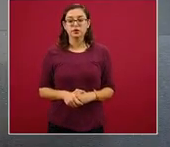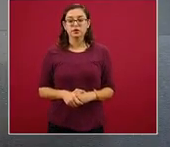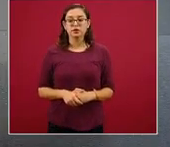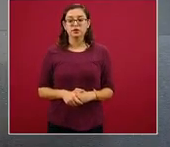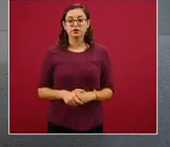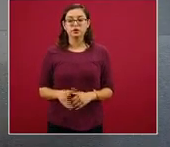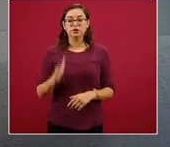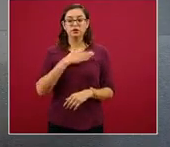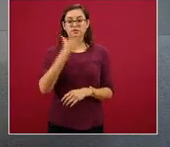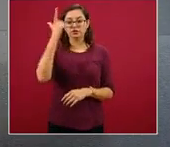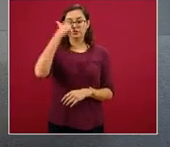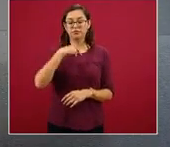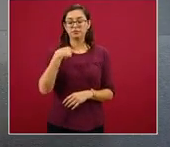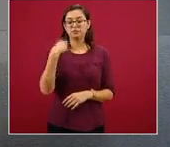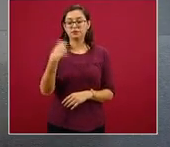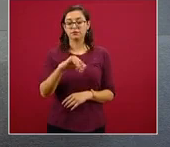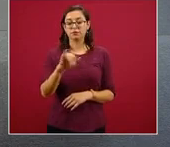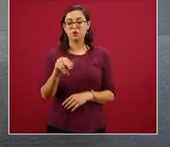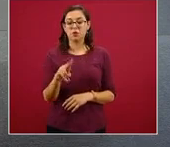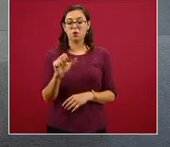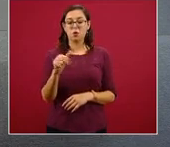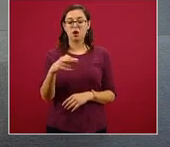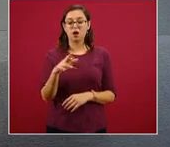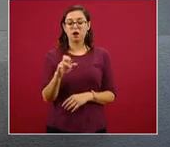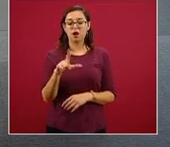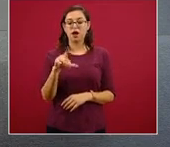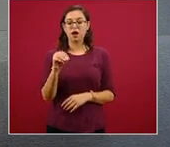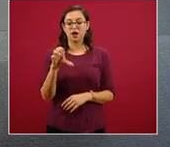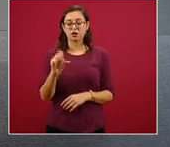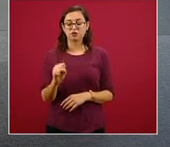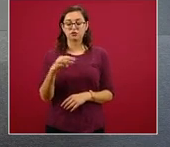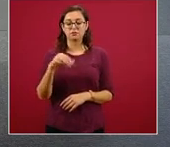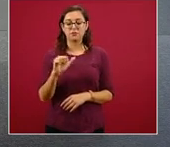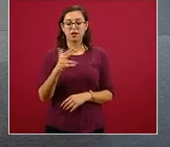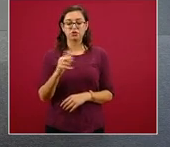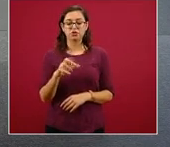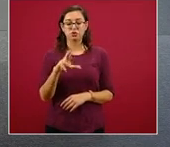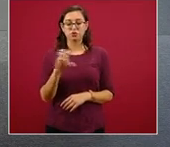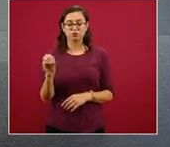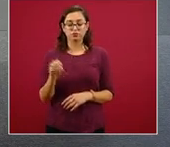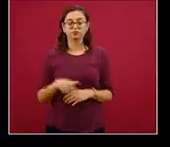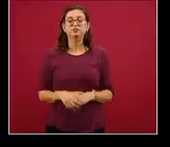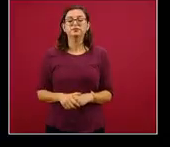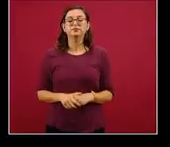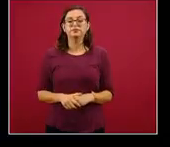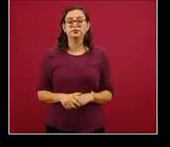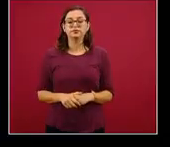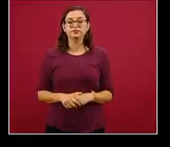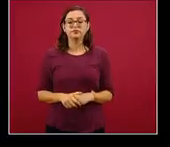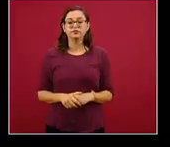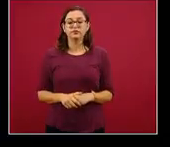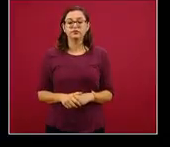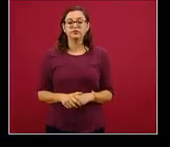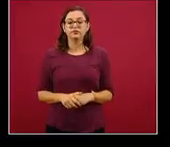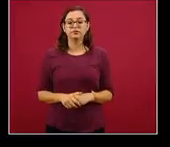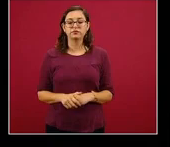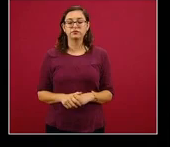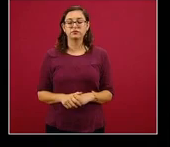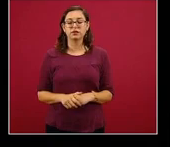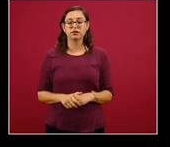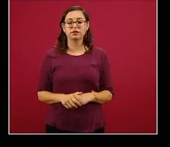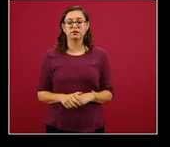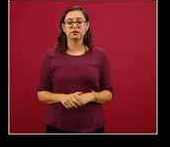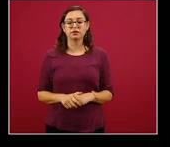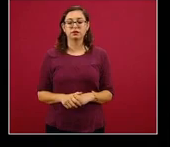Sí, buenas noches. Juan Carlos Machorro, AM de Querétaro. Doctora Alomía, la OMS hace tiempo dio a conocer que